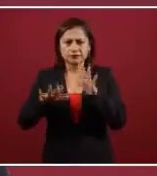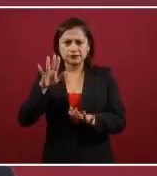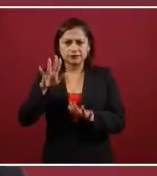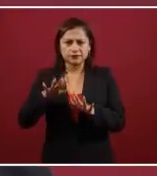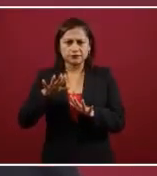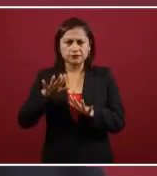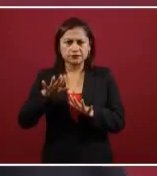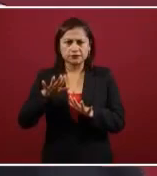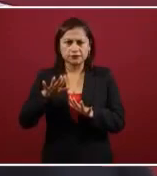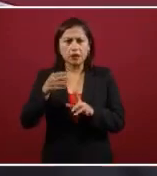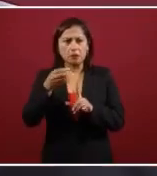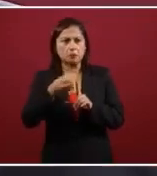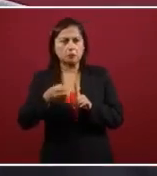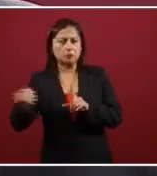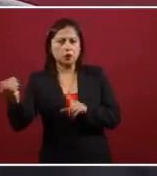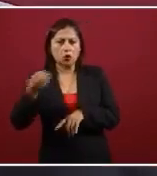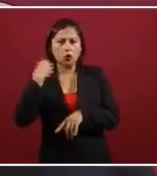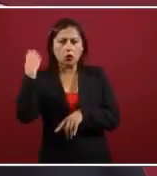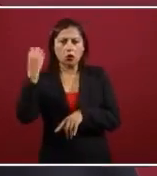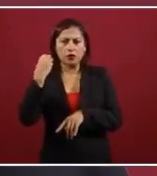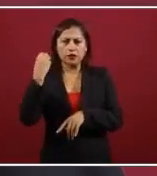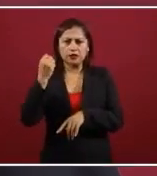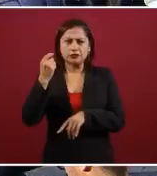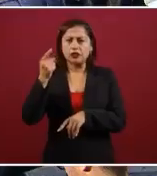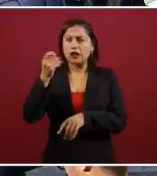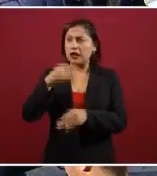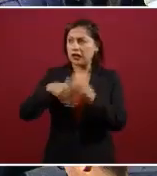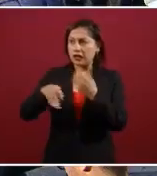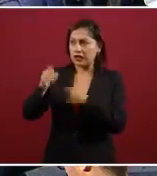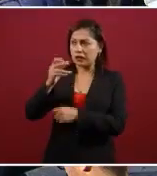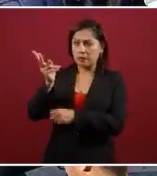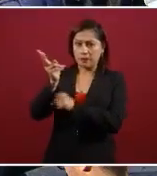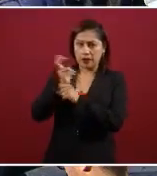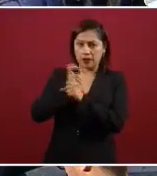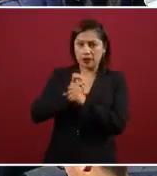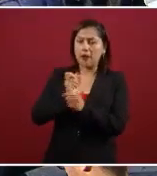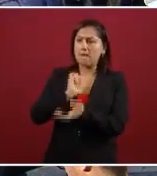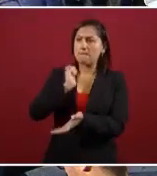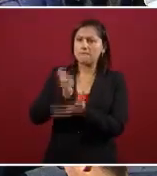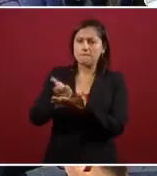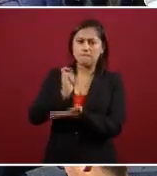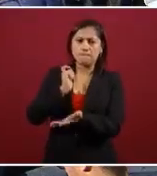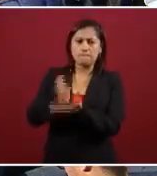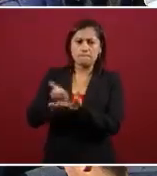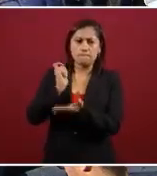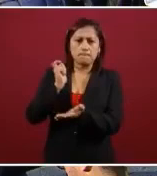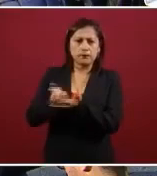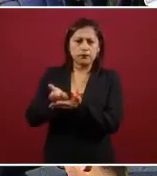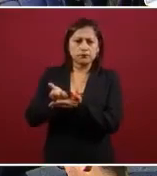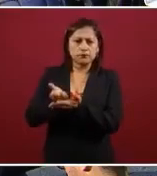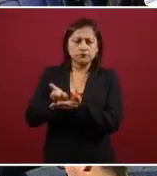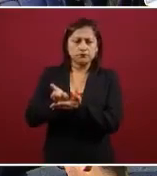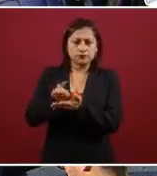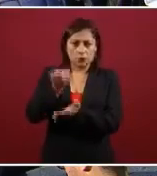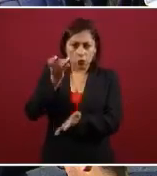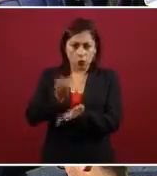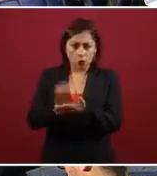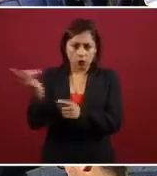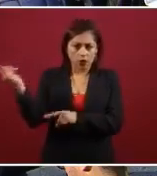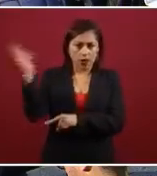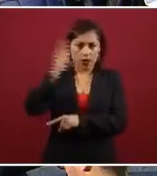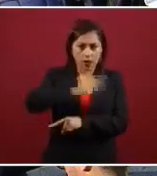congresos con gastos pagados a todos los invitados, no solo les pagaban los viáticos,